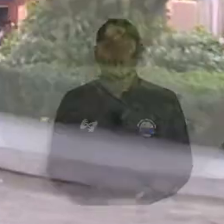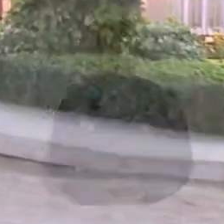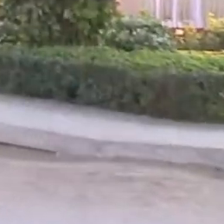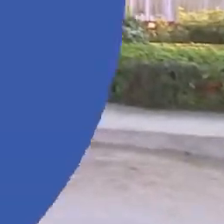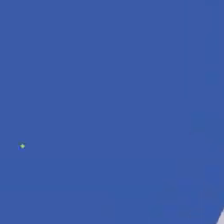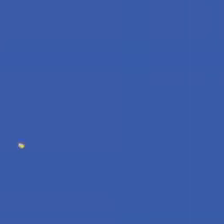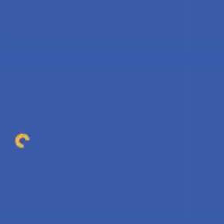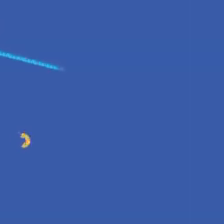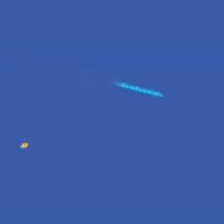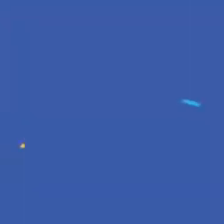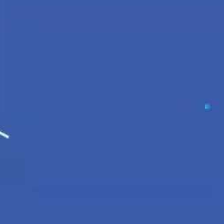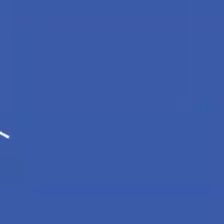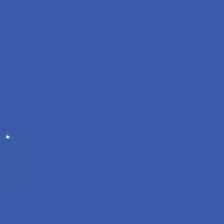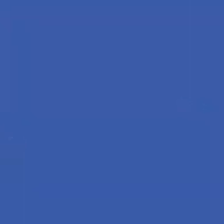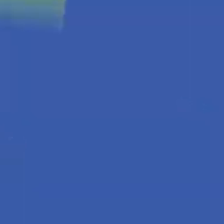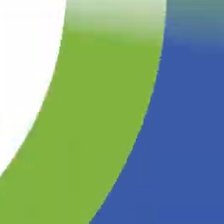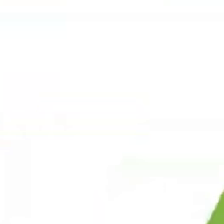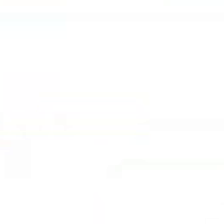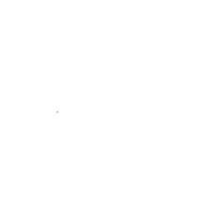¡Gracias!